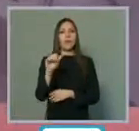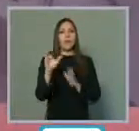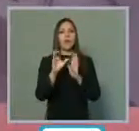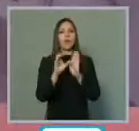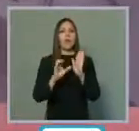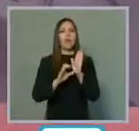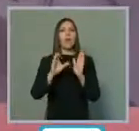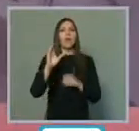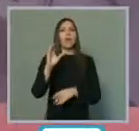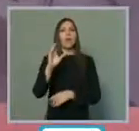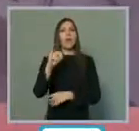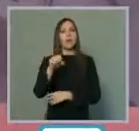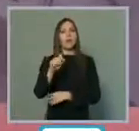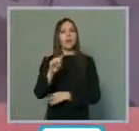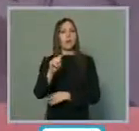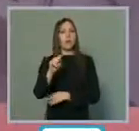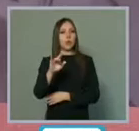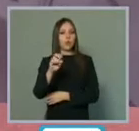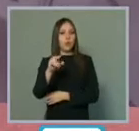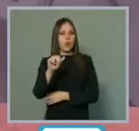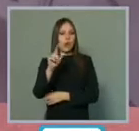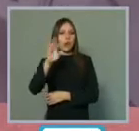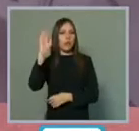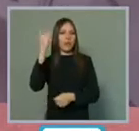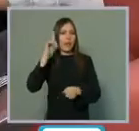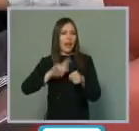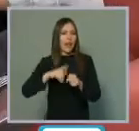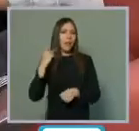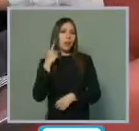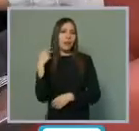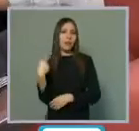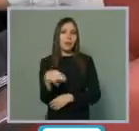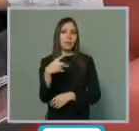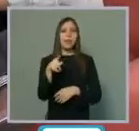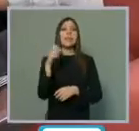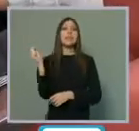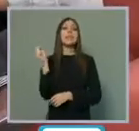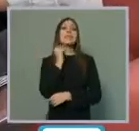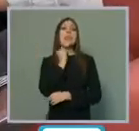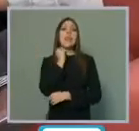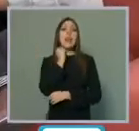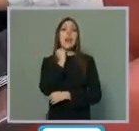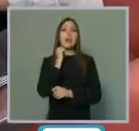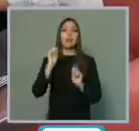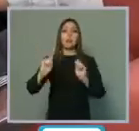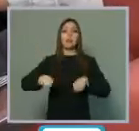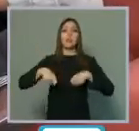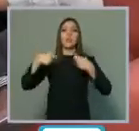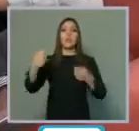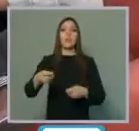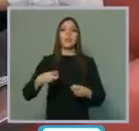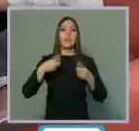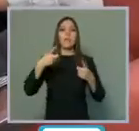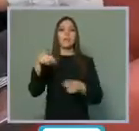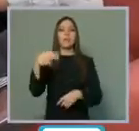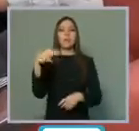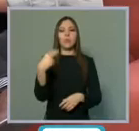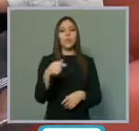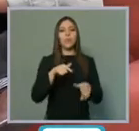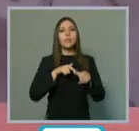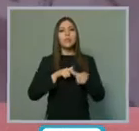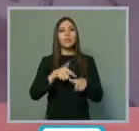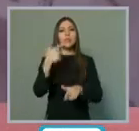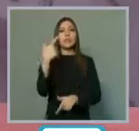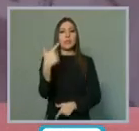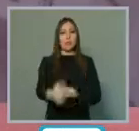federal política, donde a nosotros ya nos nombra el Senado de la República. Somos magistrados nombrados por el Senado de la República y por 7 años.